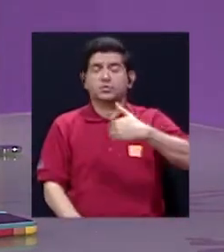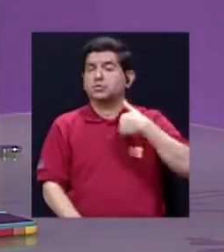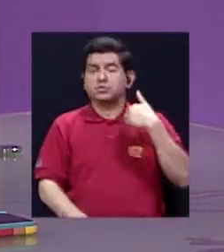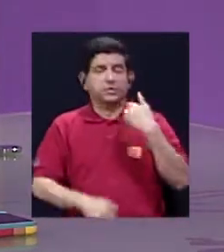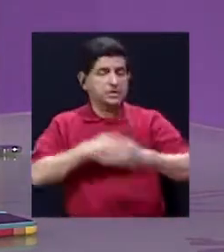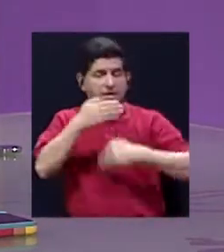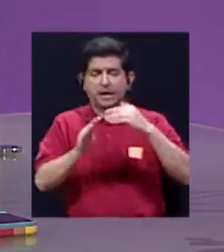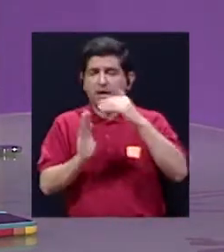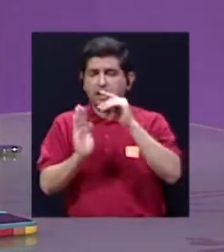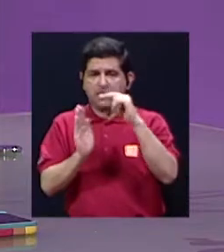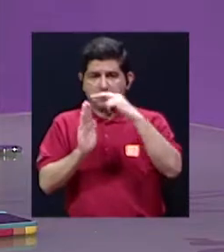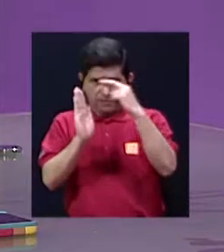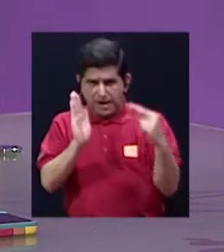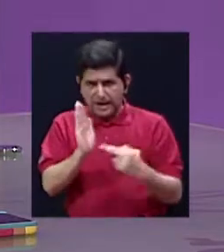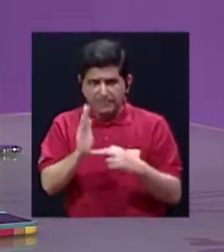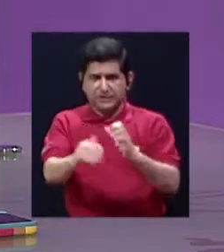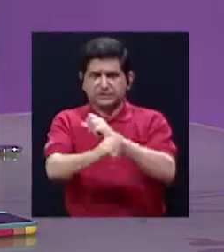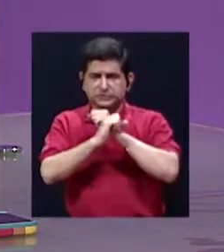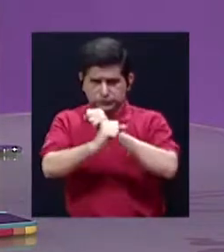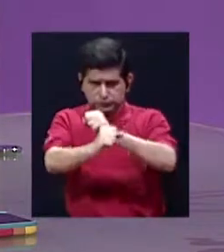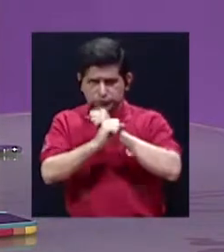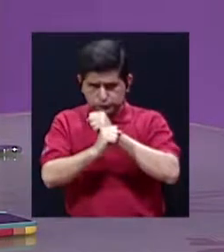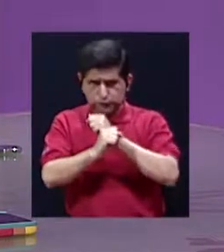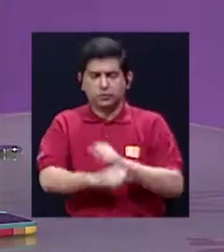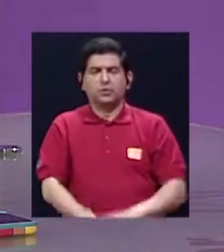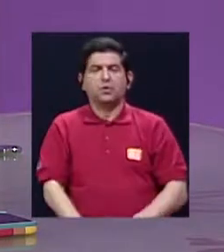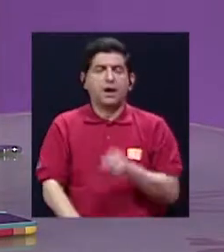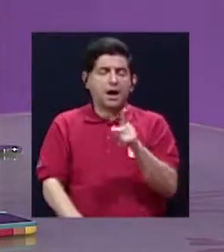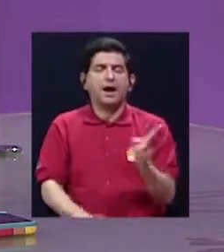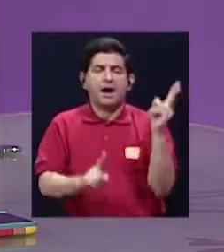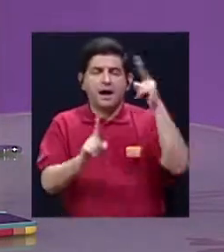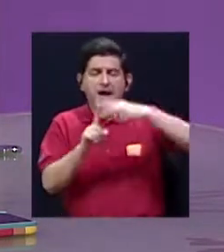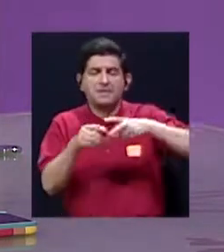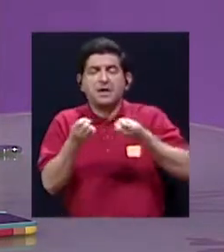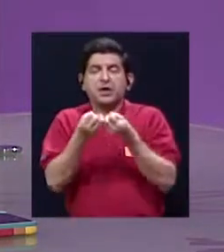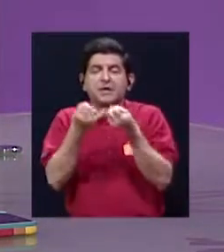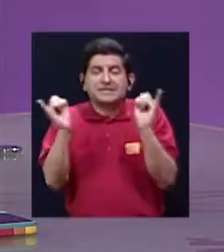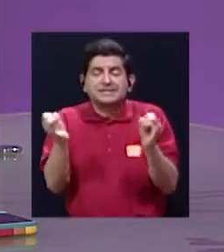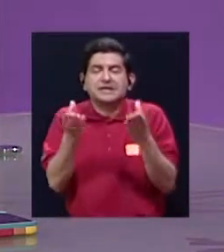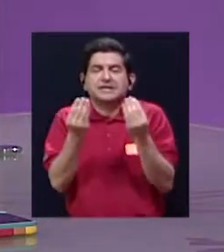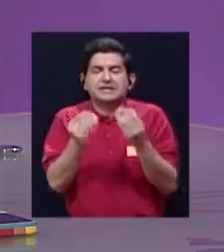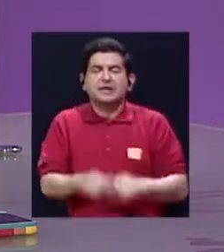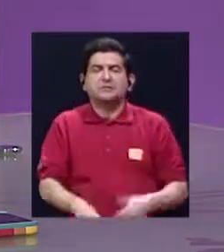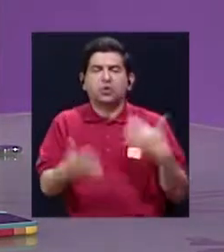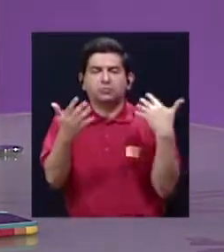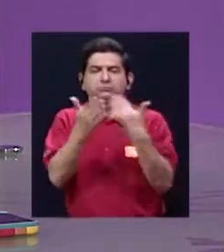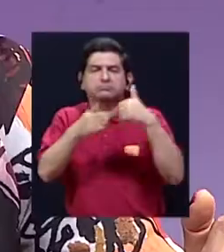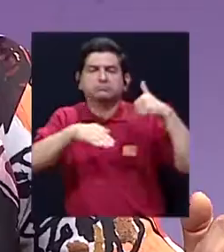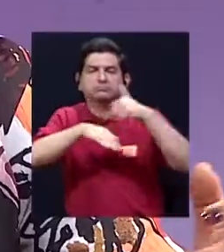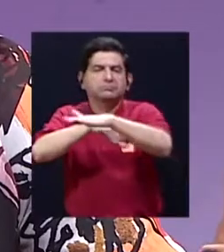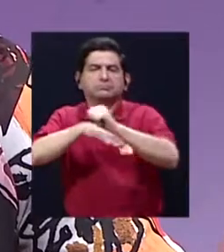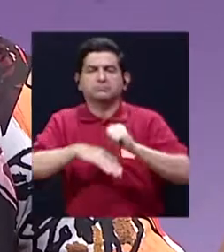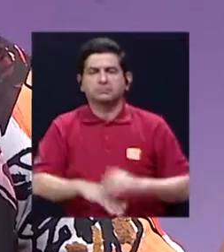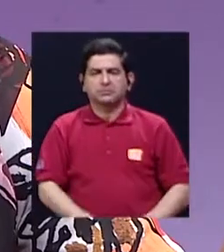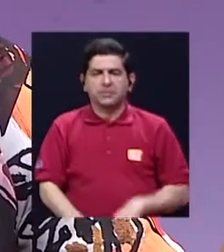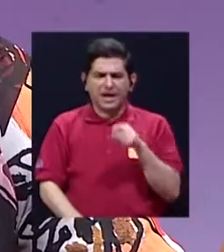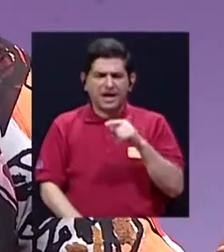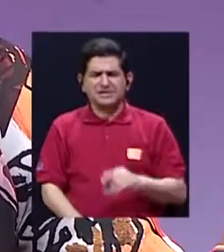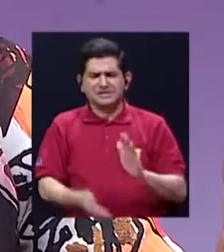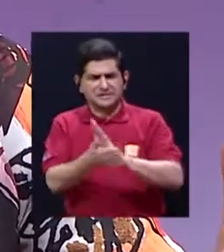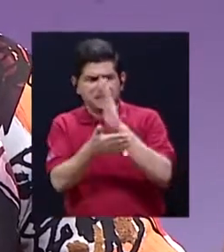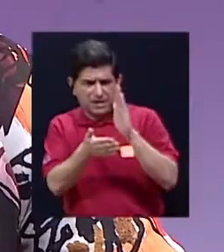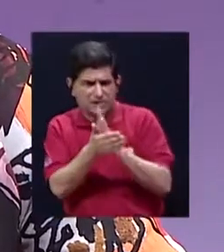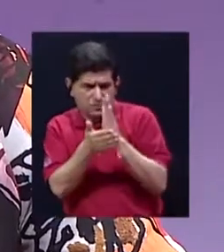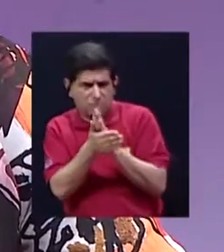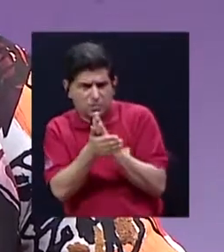protocolo que les dé seguridad para poder hacerlo sin temer ir a la cárcel. Este protocolo